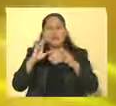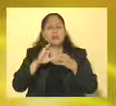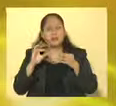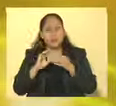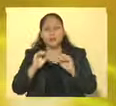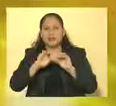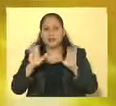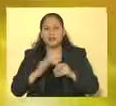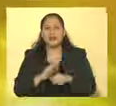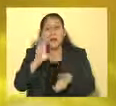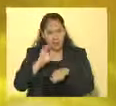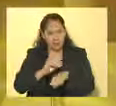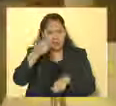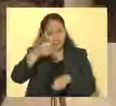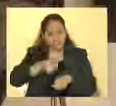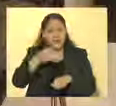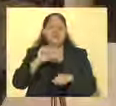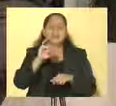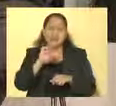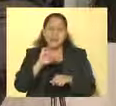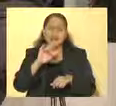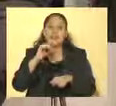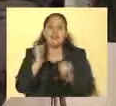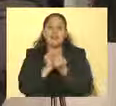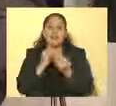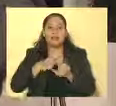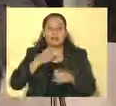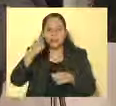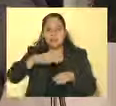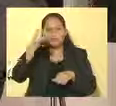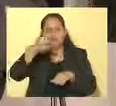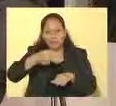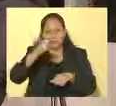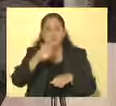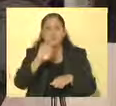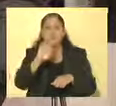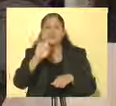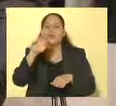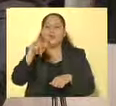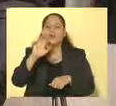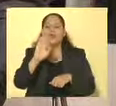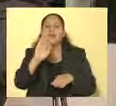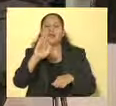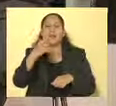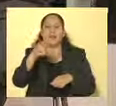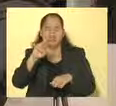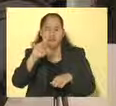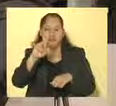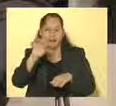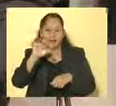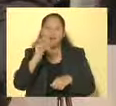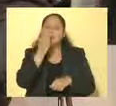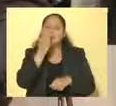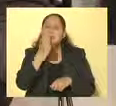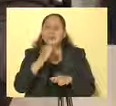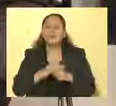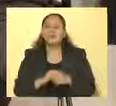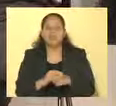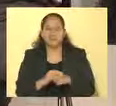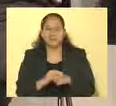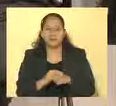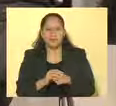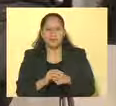ibas a mandar saludos? Sí, sí, sí. Aparte de que voy a mandar saludos a Rubén Figueroa. Le mandamos un beso a donde quiera